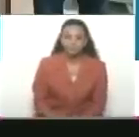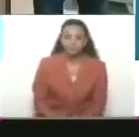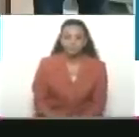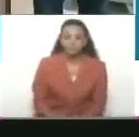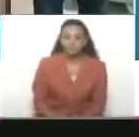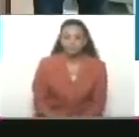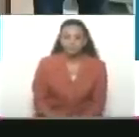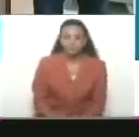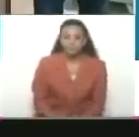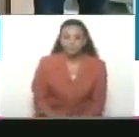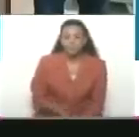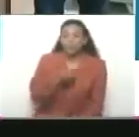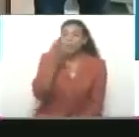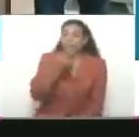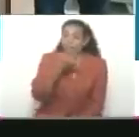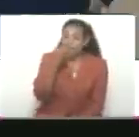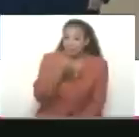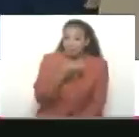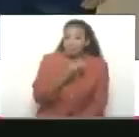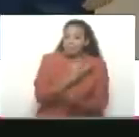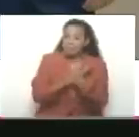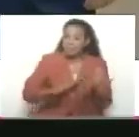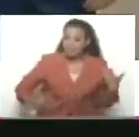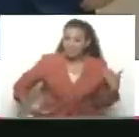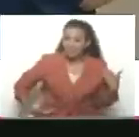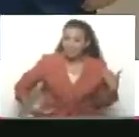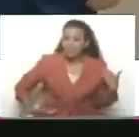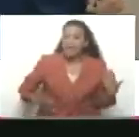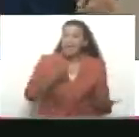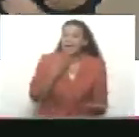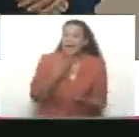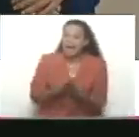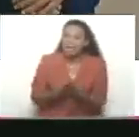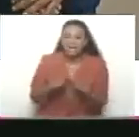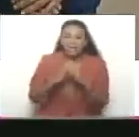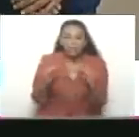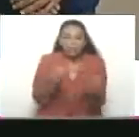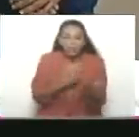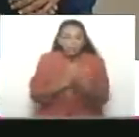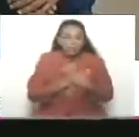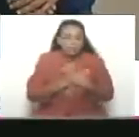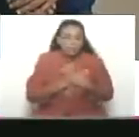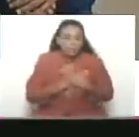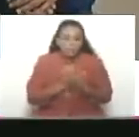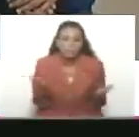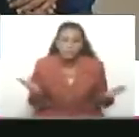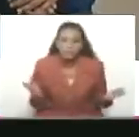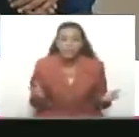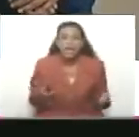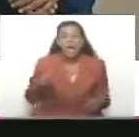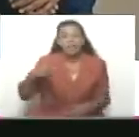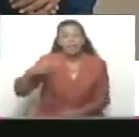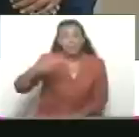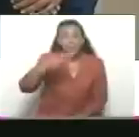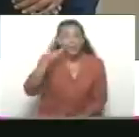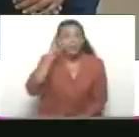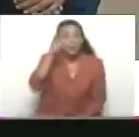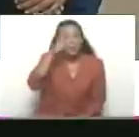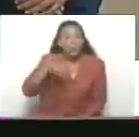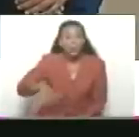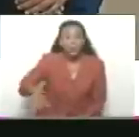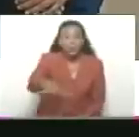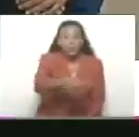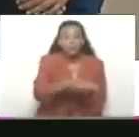Doctora buenas tardes presidente primeramente darle las gracias por todo el amor que ha brindado al pueblo de tejerías por este